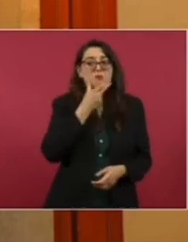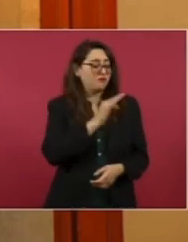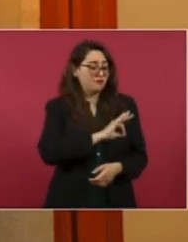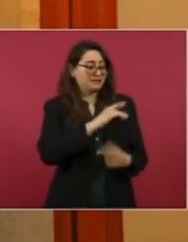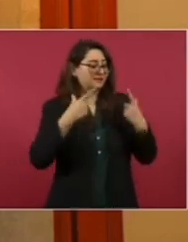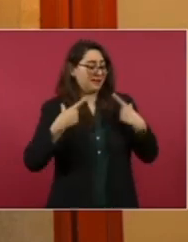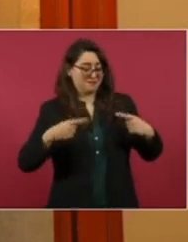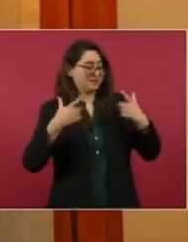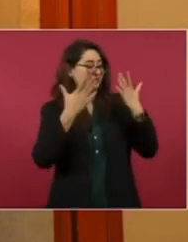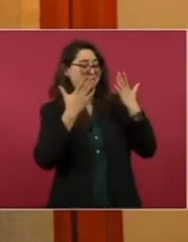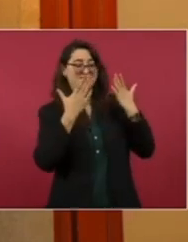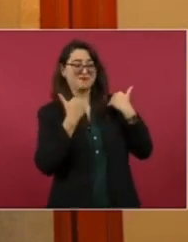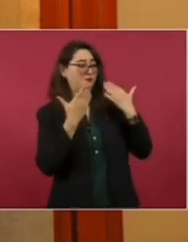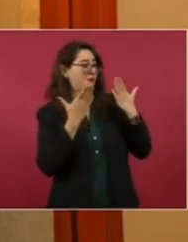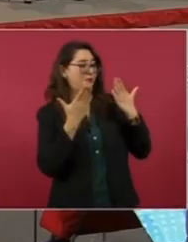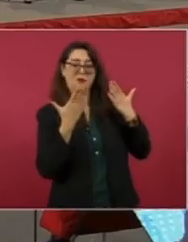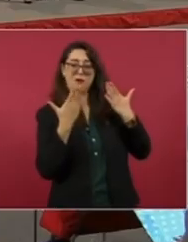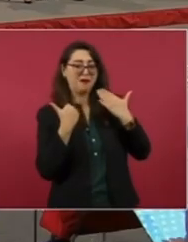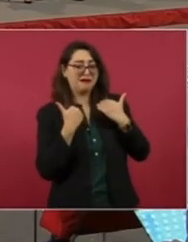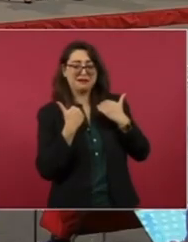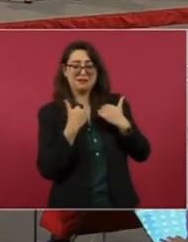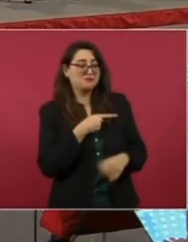feliz no tiene camisa".